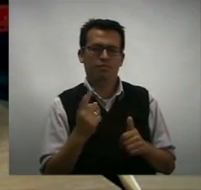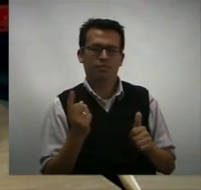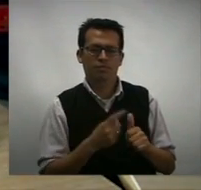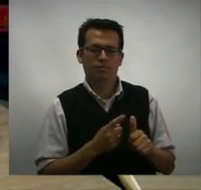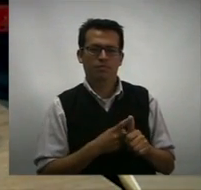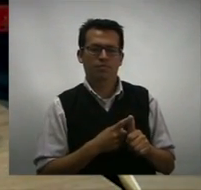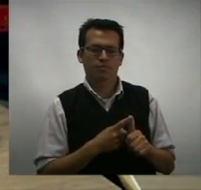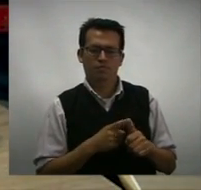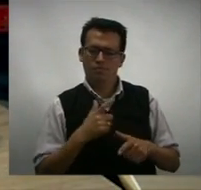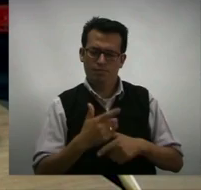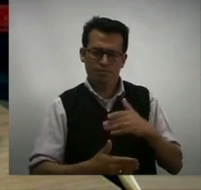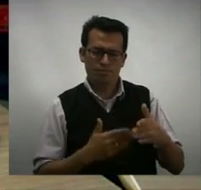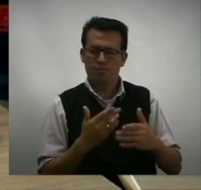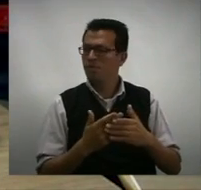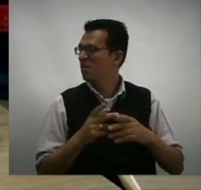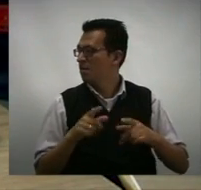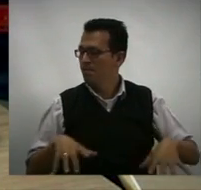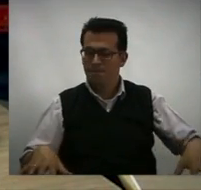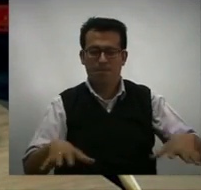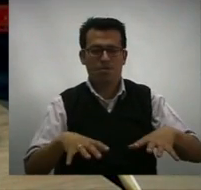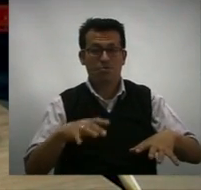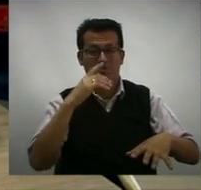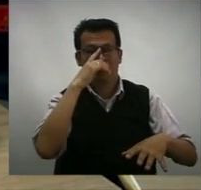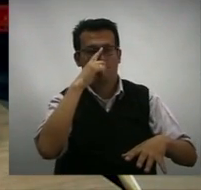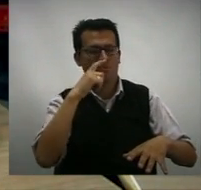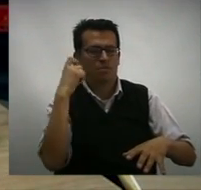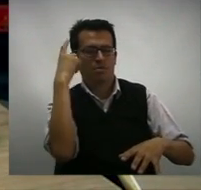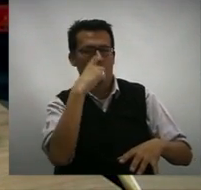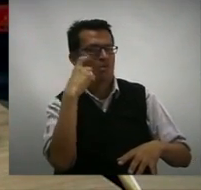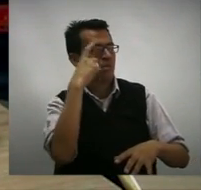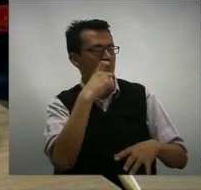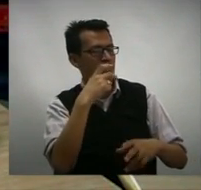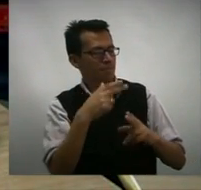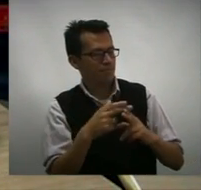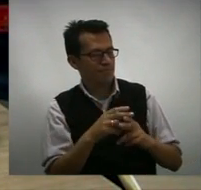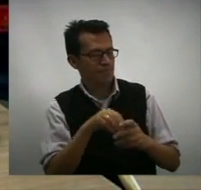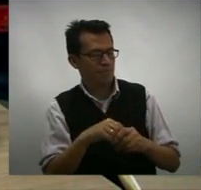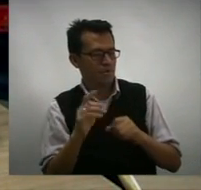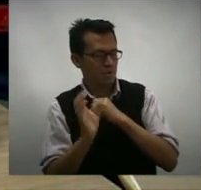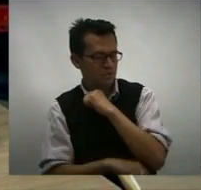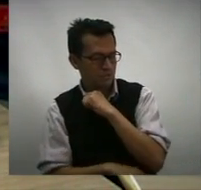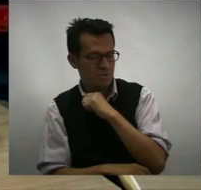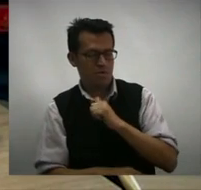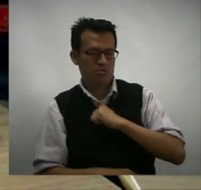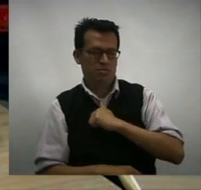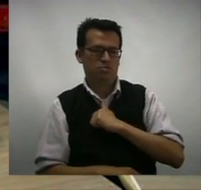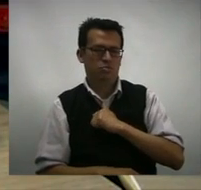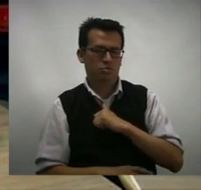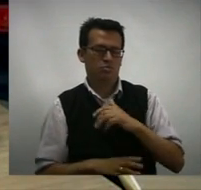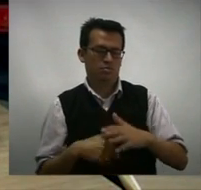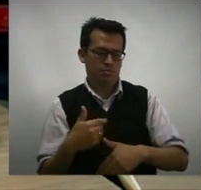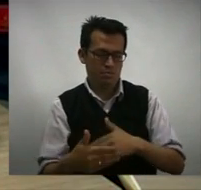el individuo no solo en su piel, sino también en su alma, acto por el cual el penitente es castigado y se castiga a sí mismo.